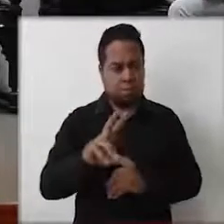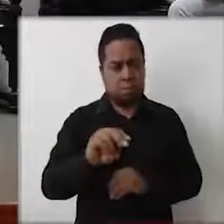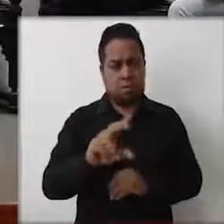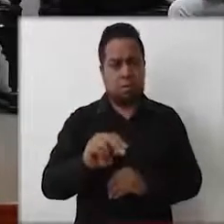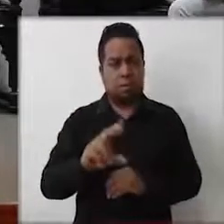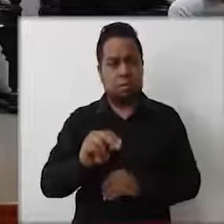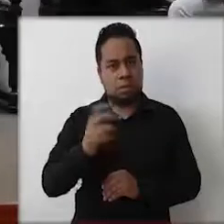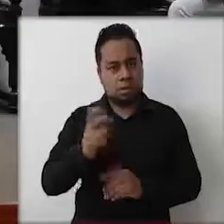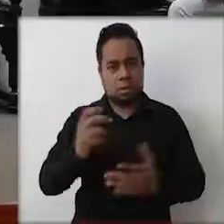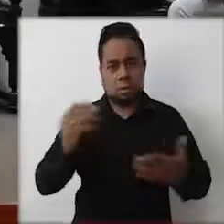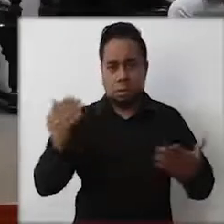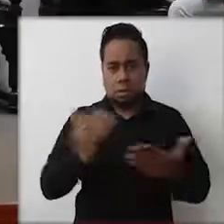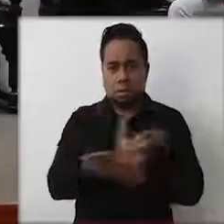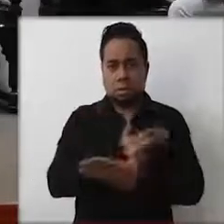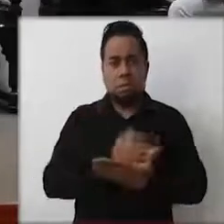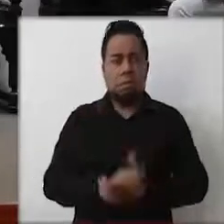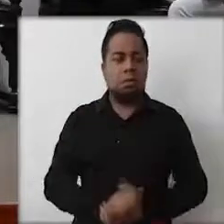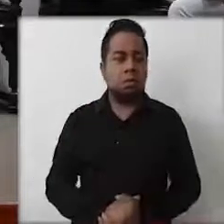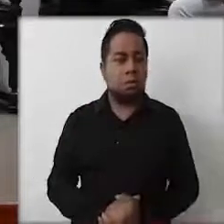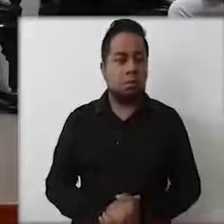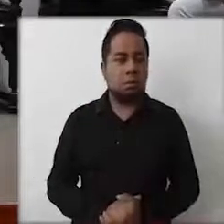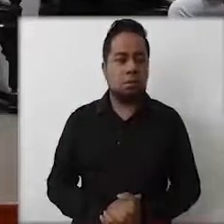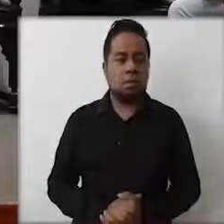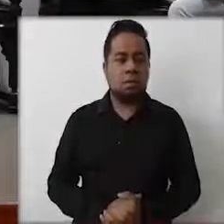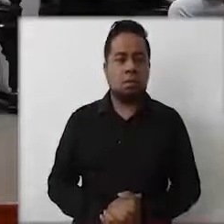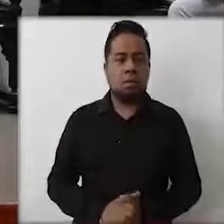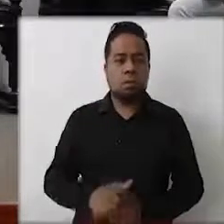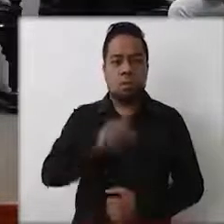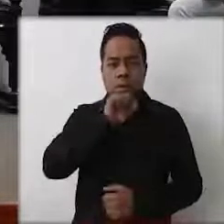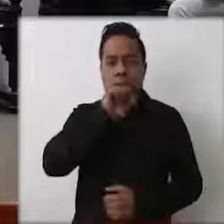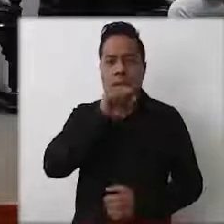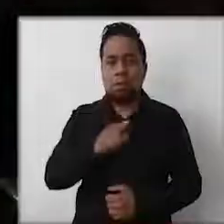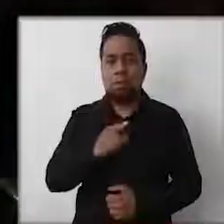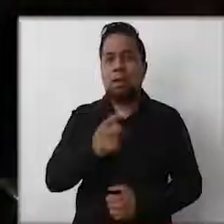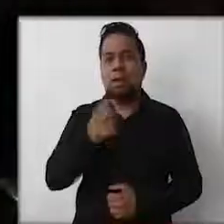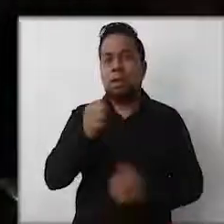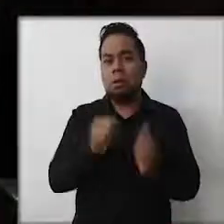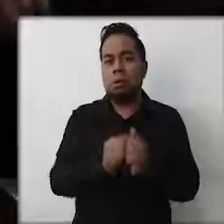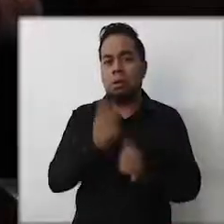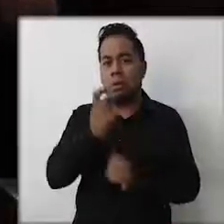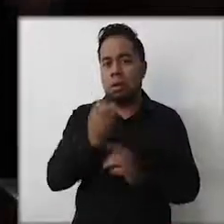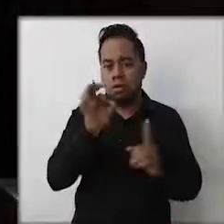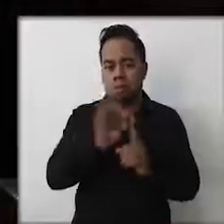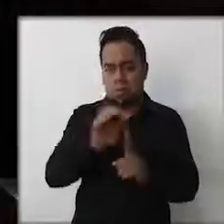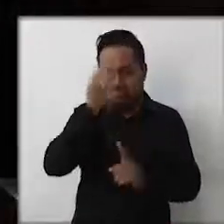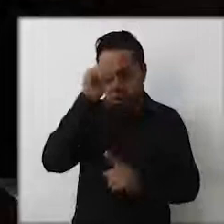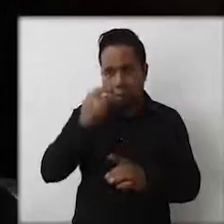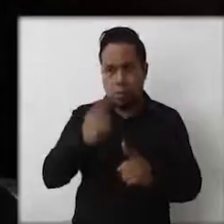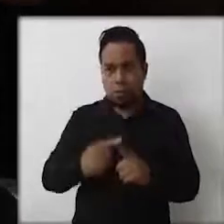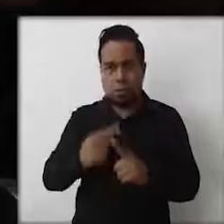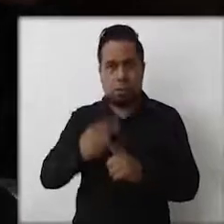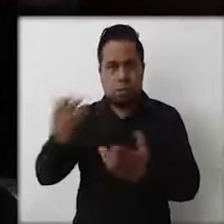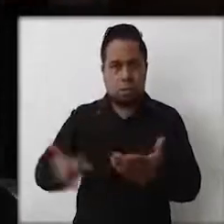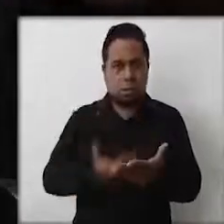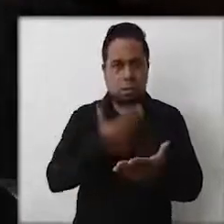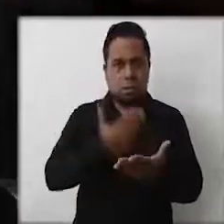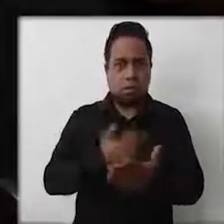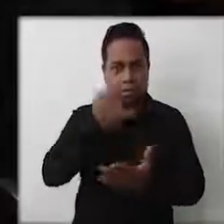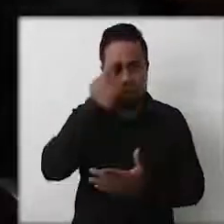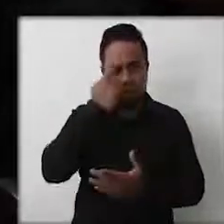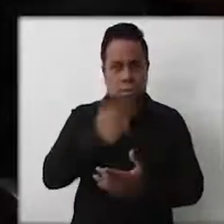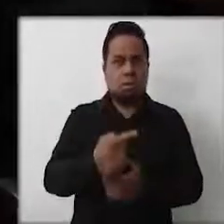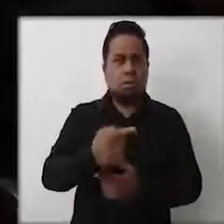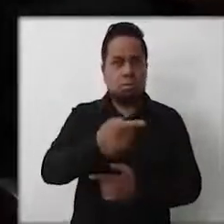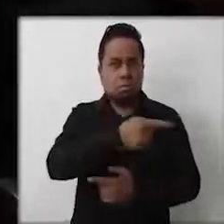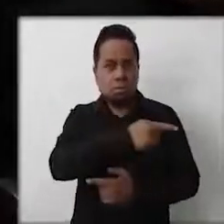No tengo la menor intención de polemizar con respecto a este dictamen aprobado por la comisión que presido,